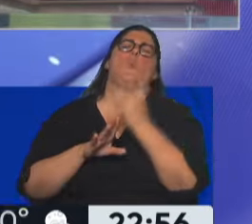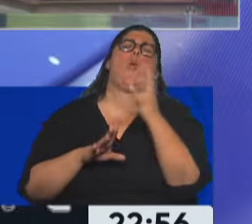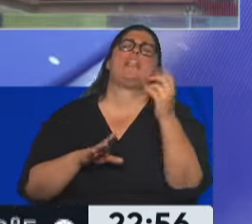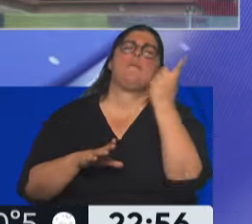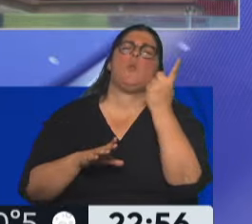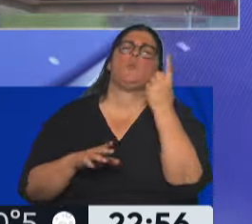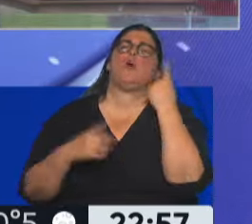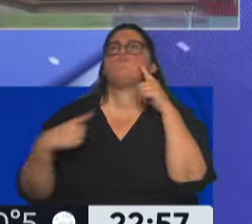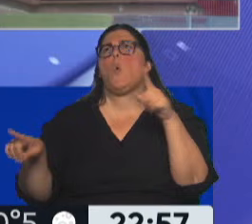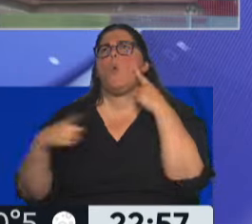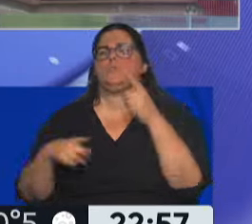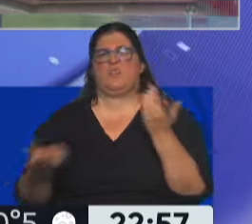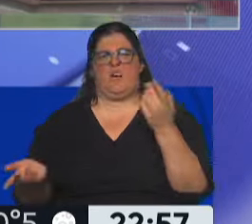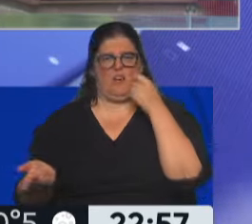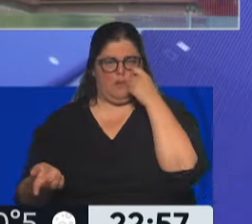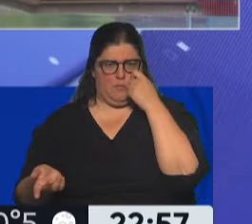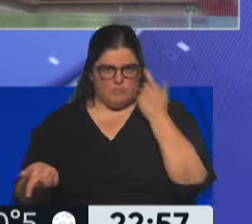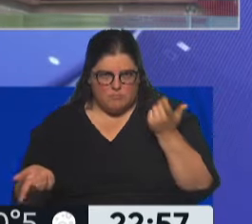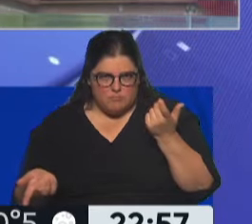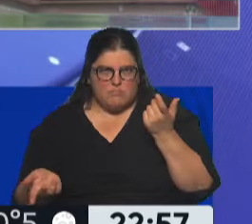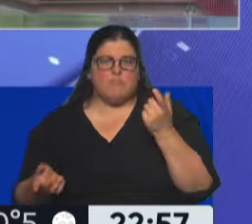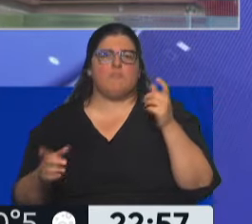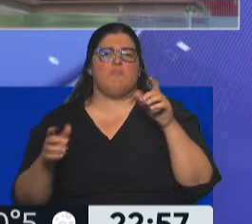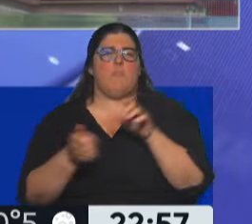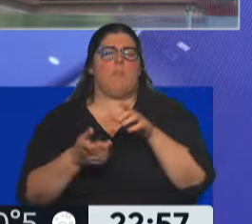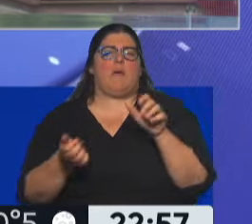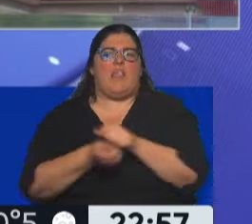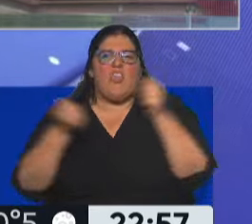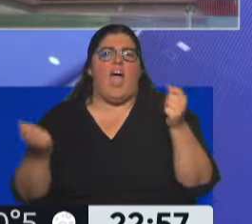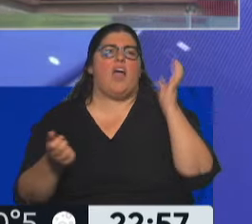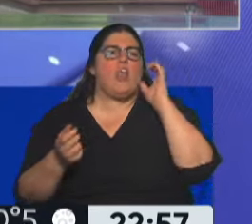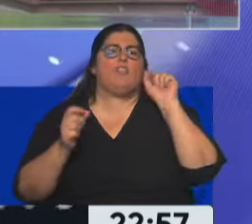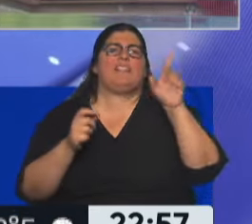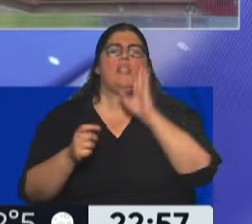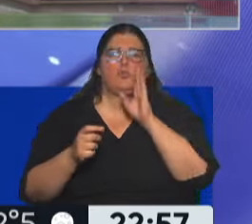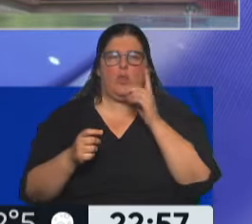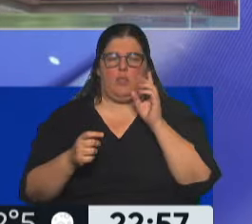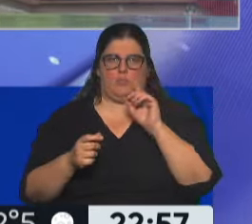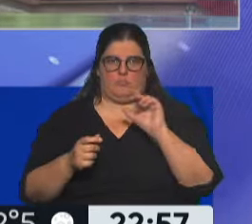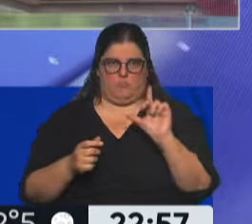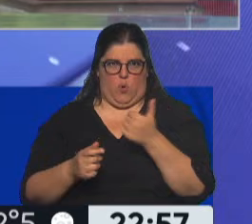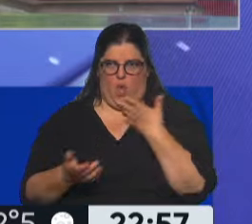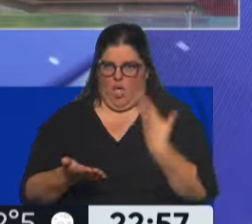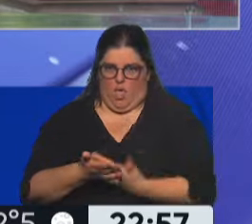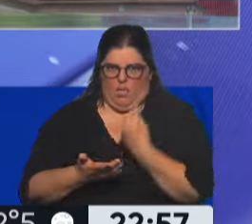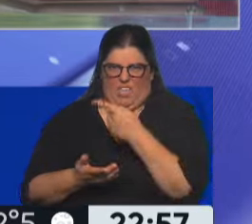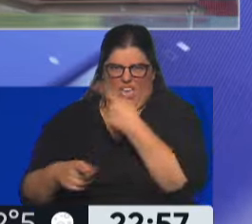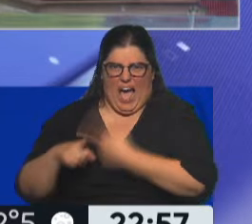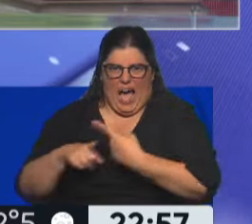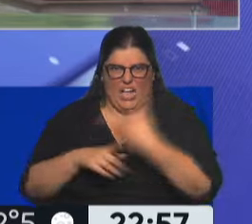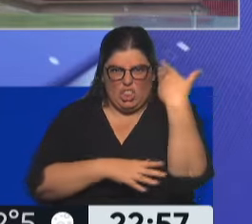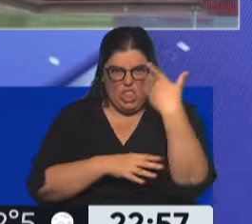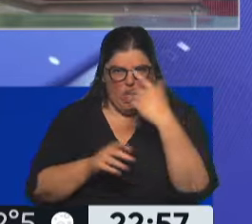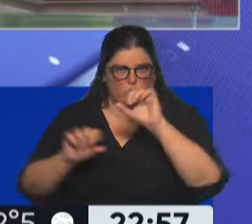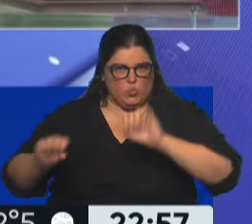estadounidenses planteando que estaban en shock con lo que había sucedido En este acto de de Donald Trump Por eso digo varios condimentos que vamos